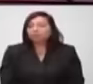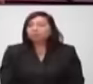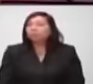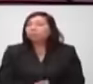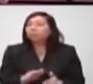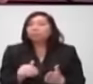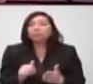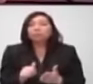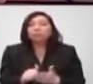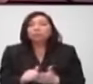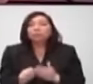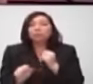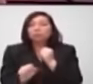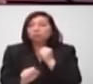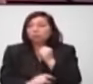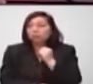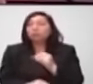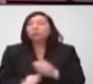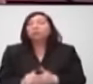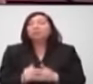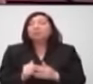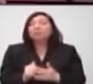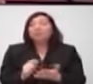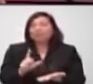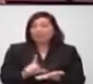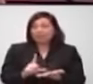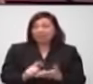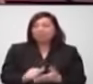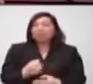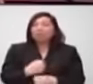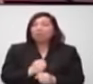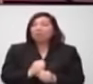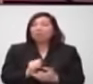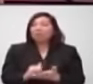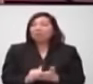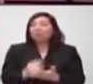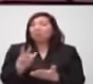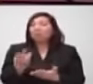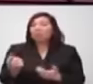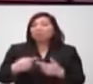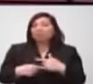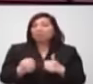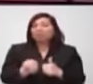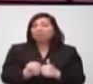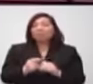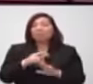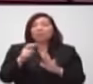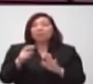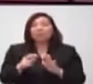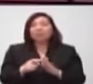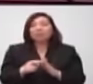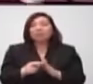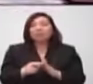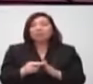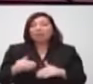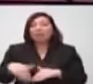Toda la zona sur que está contemplada con las obras que vienen a ser dos retornos que también se van a proyectar en la zona de